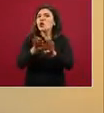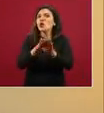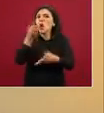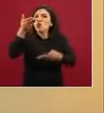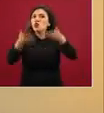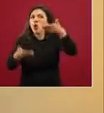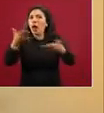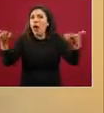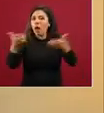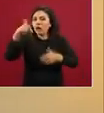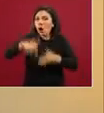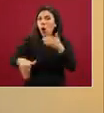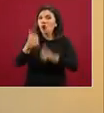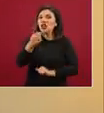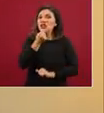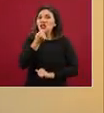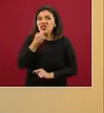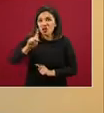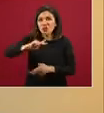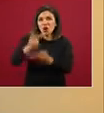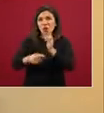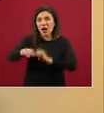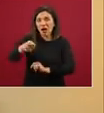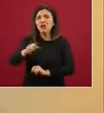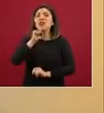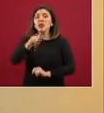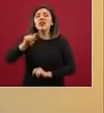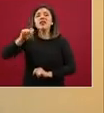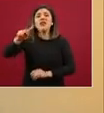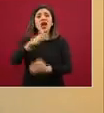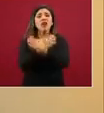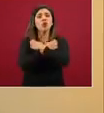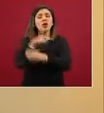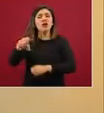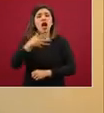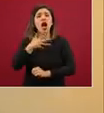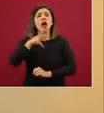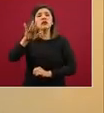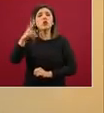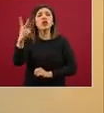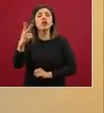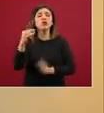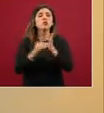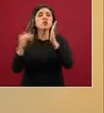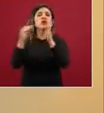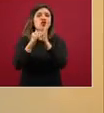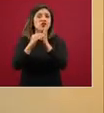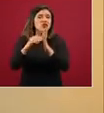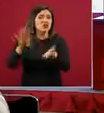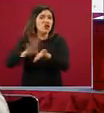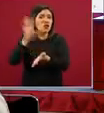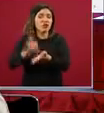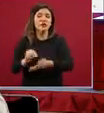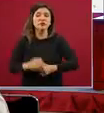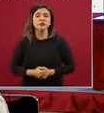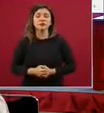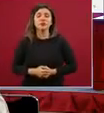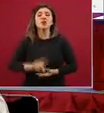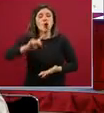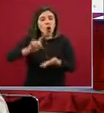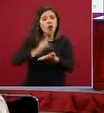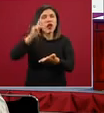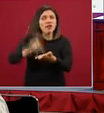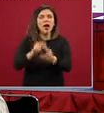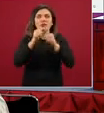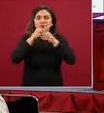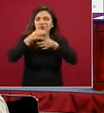lo que se logró con 11 niños. Y en TV Educativa tuvimos 52 millones de cobertura. Las retransmisiones se